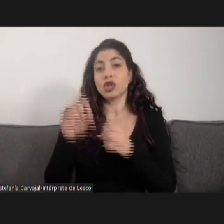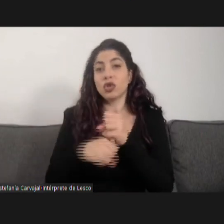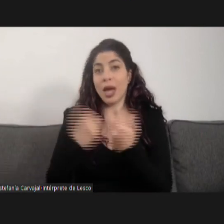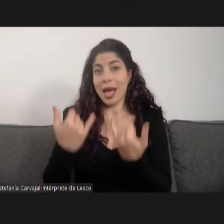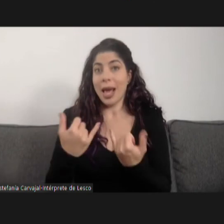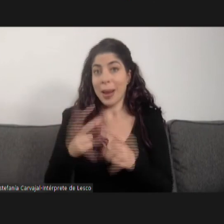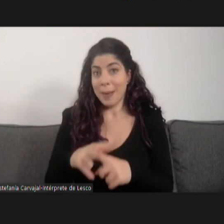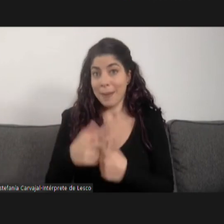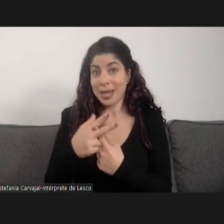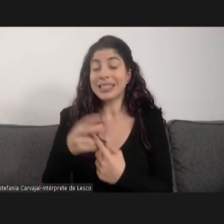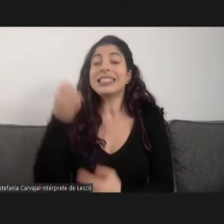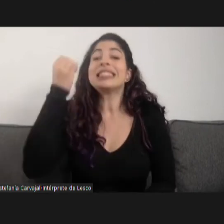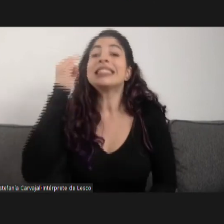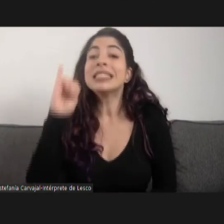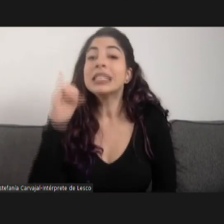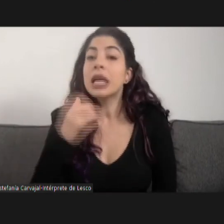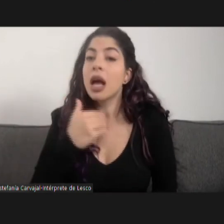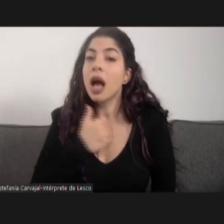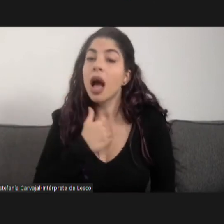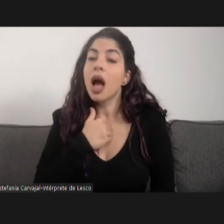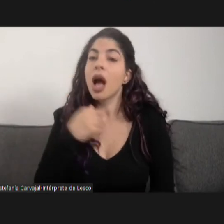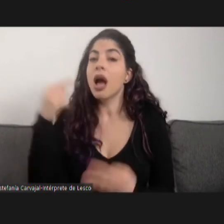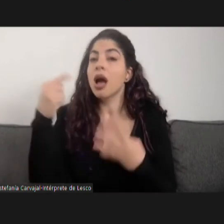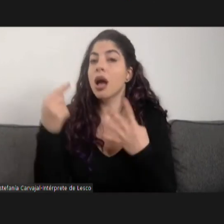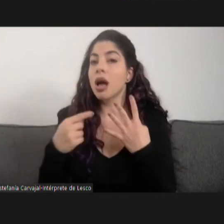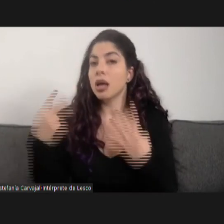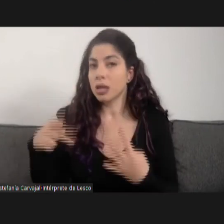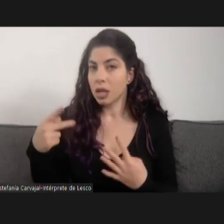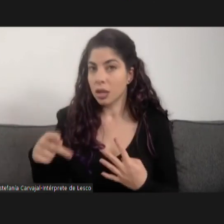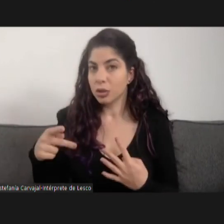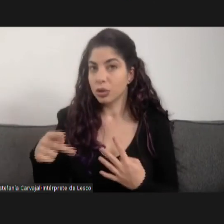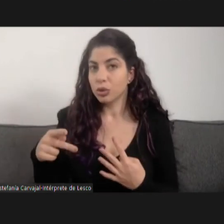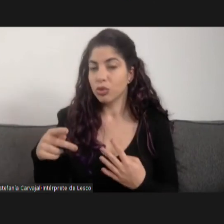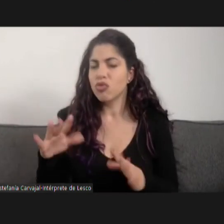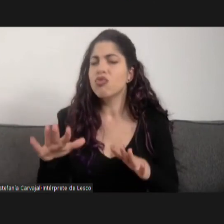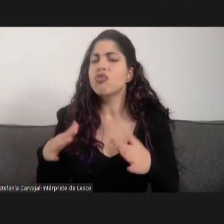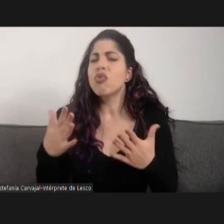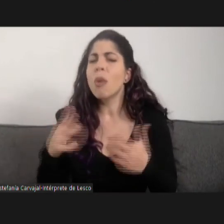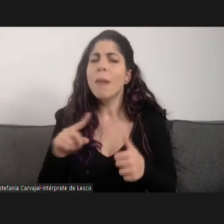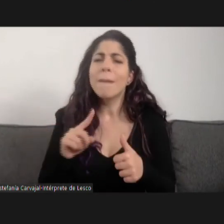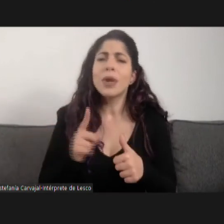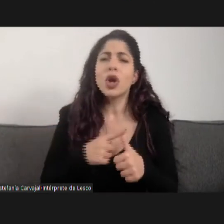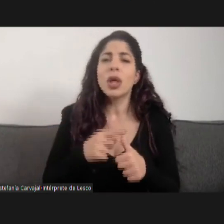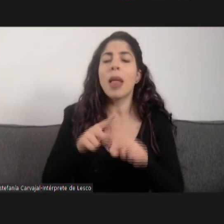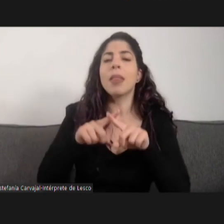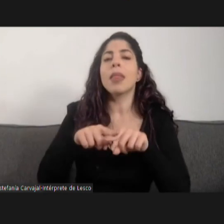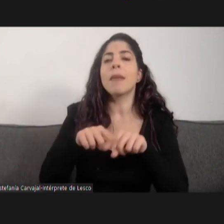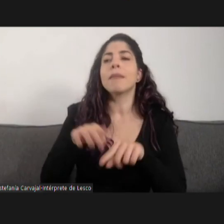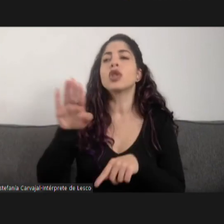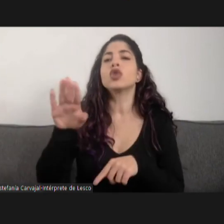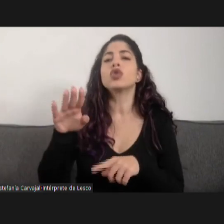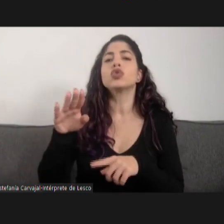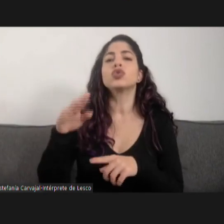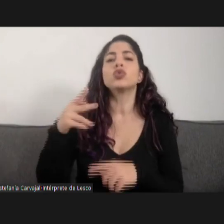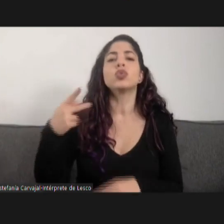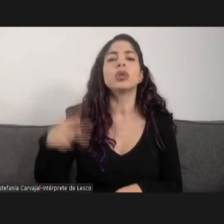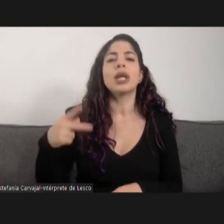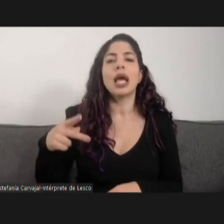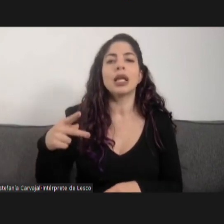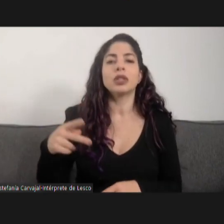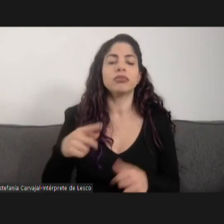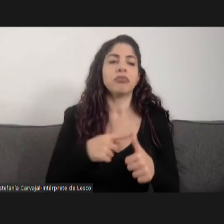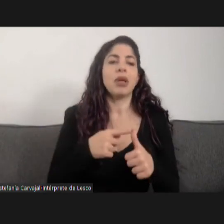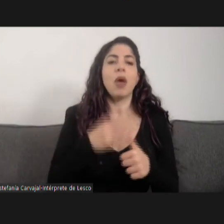con factores de riesgo, la priorización es los factores de riesgo. Los factores de riesgo incluyen